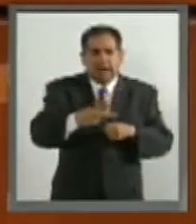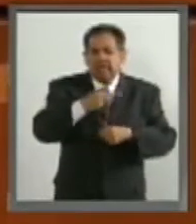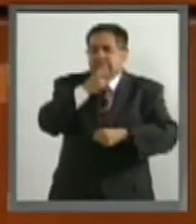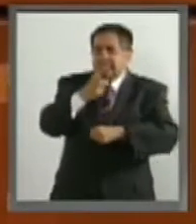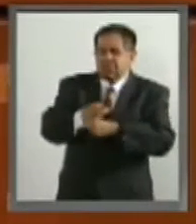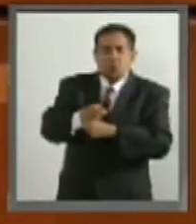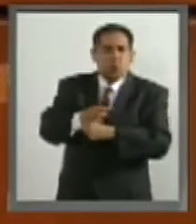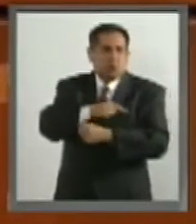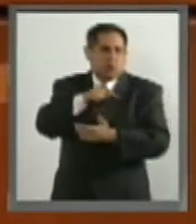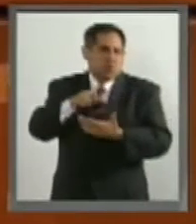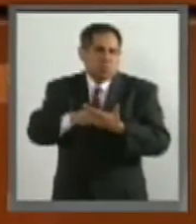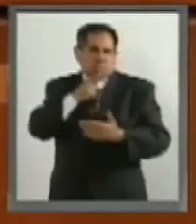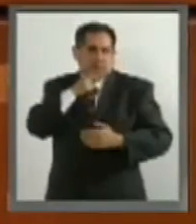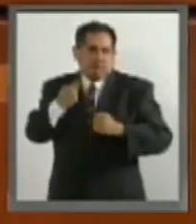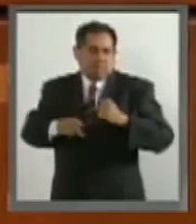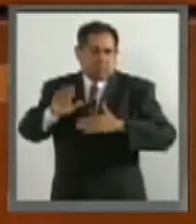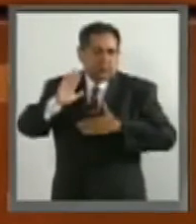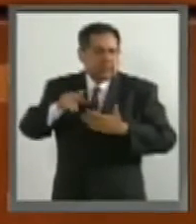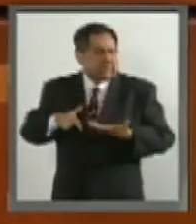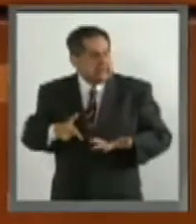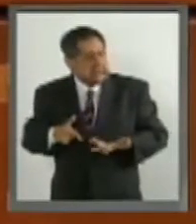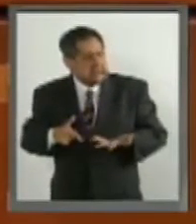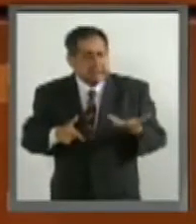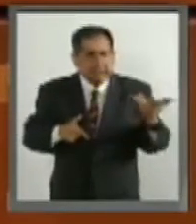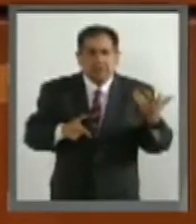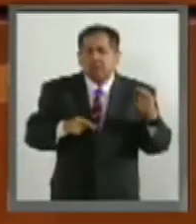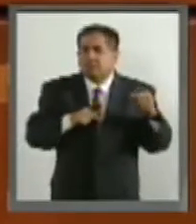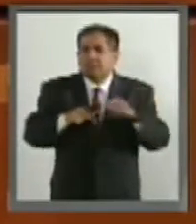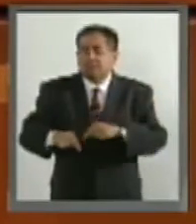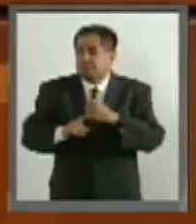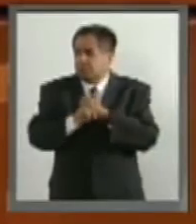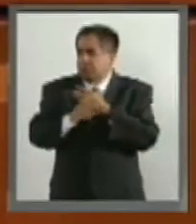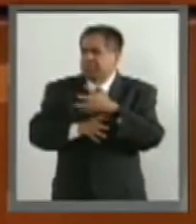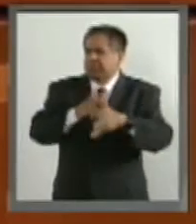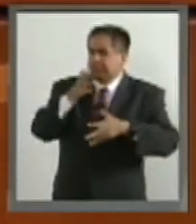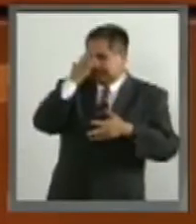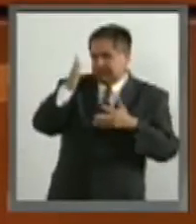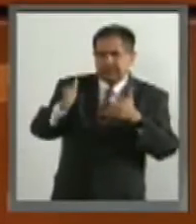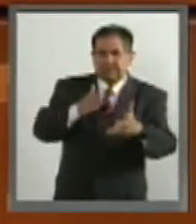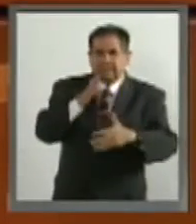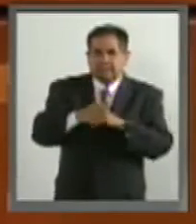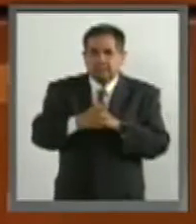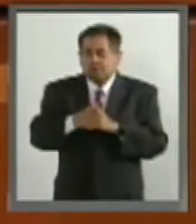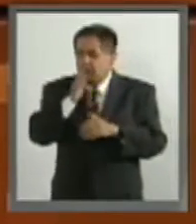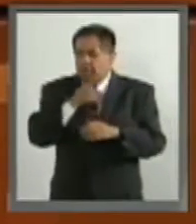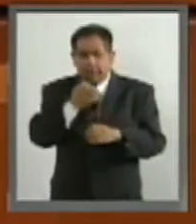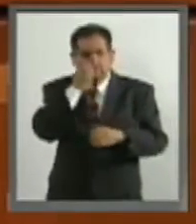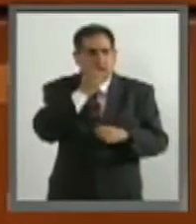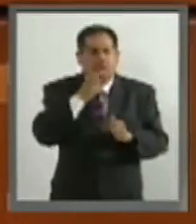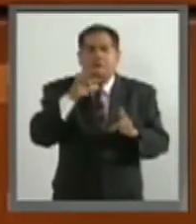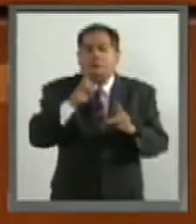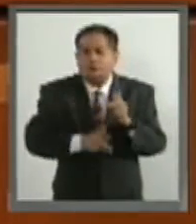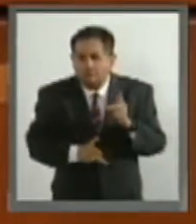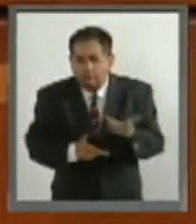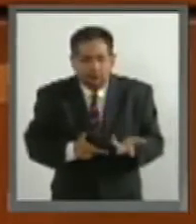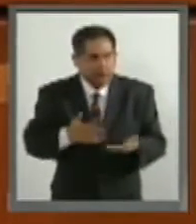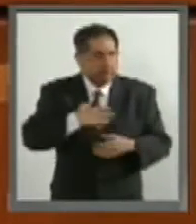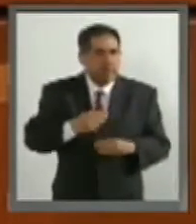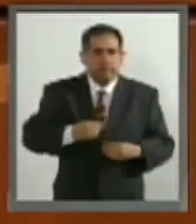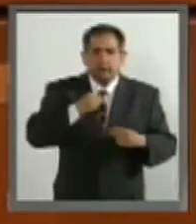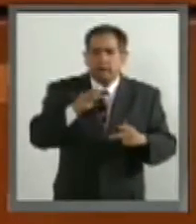patria, y llegarán aquí con el problema que deriva de interrumpir su vida,